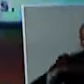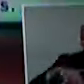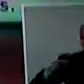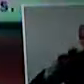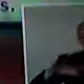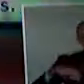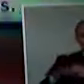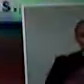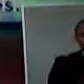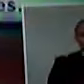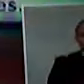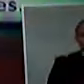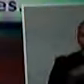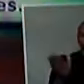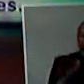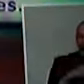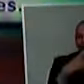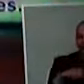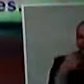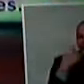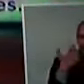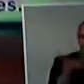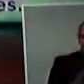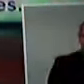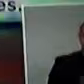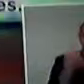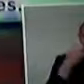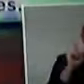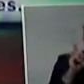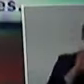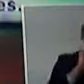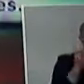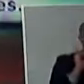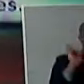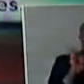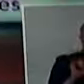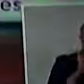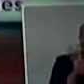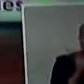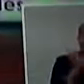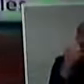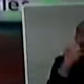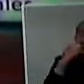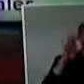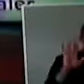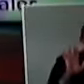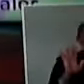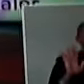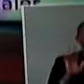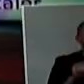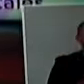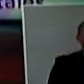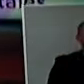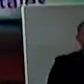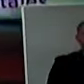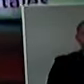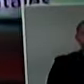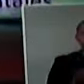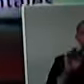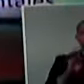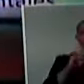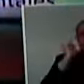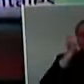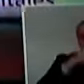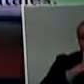Y aquí tenemos entonces el resumen de los peligros esperados. En las provincias de Ciego Ávila,